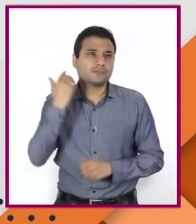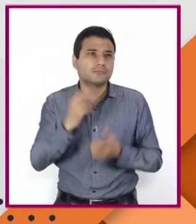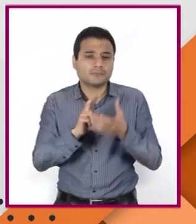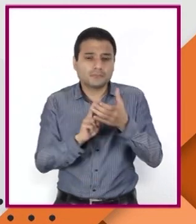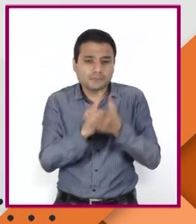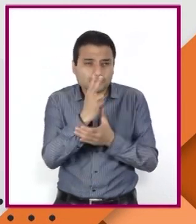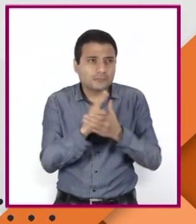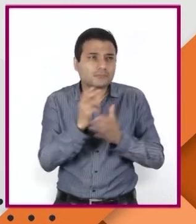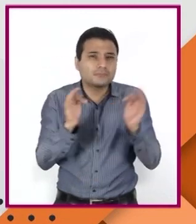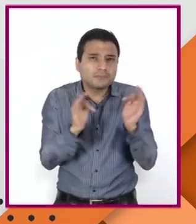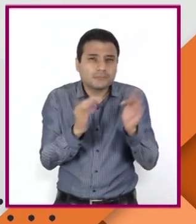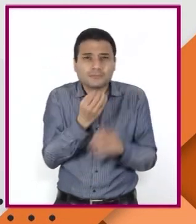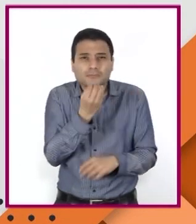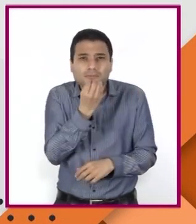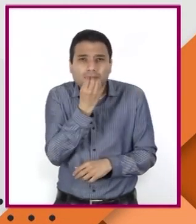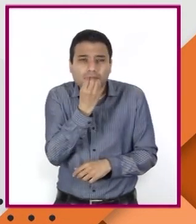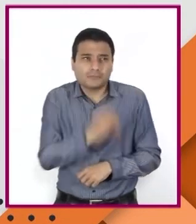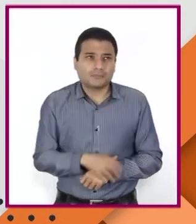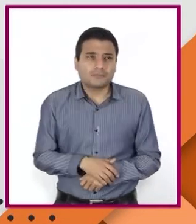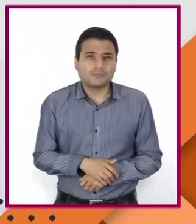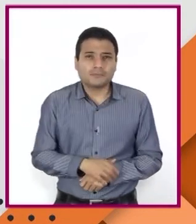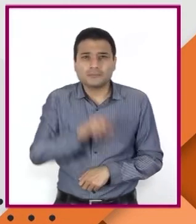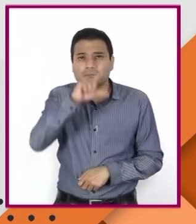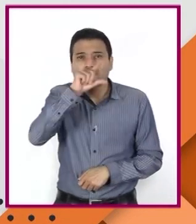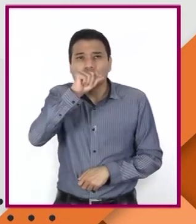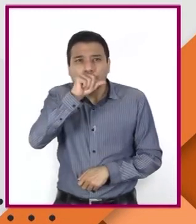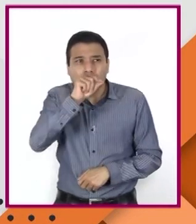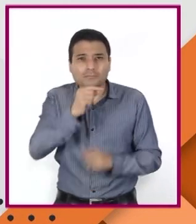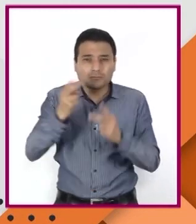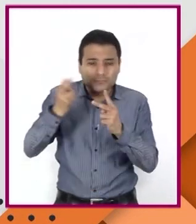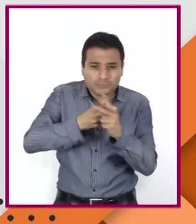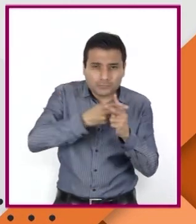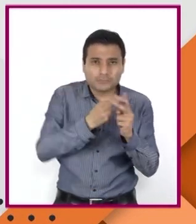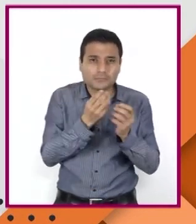de los alrededores y pájaros que los niños mataban.